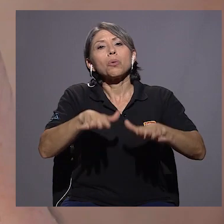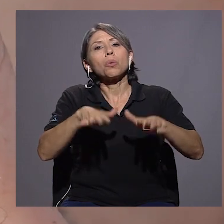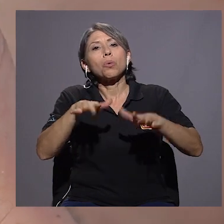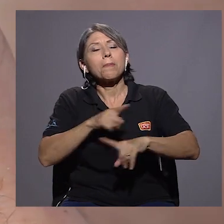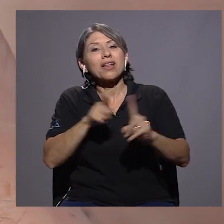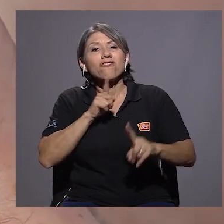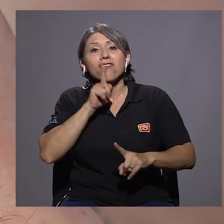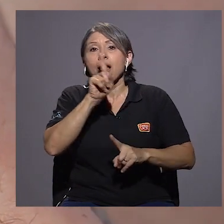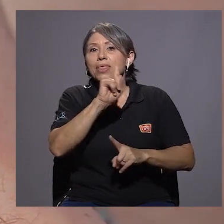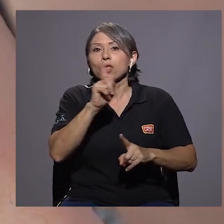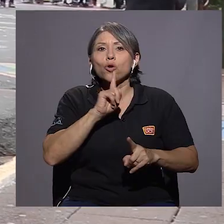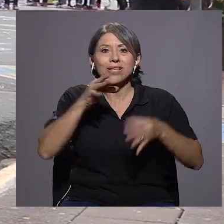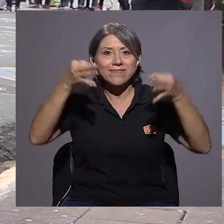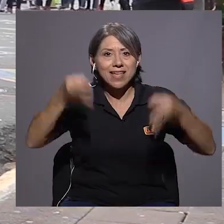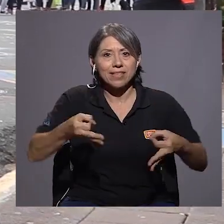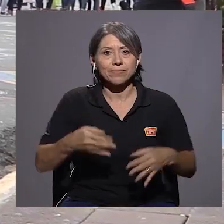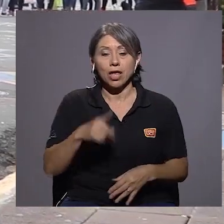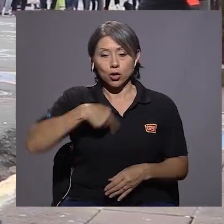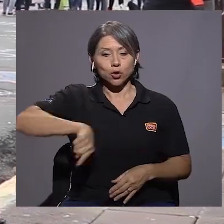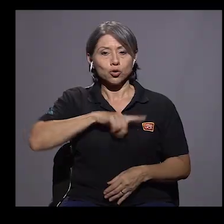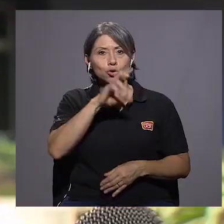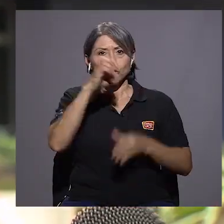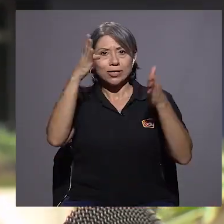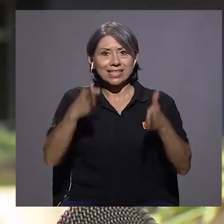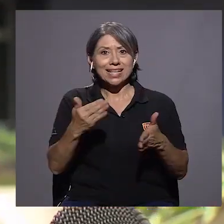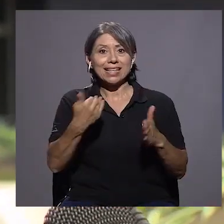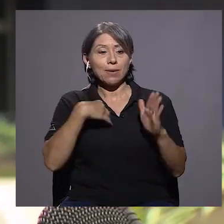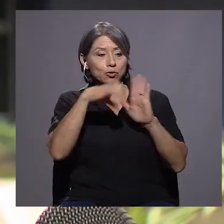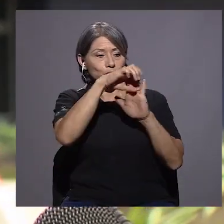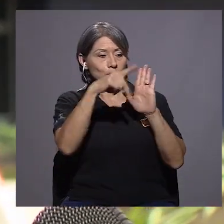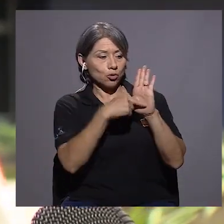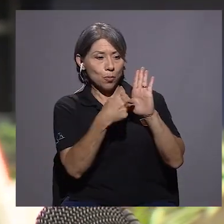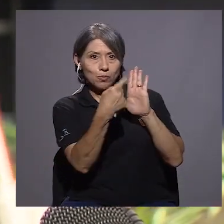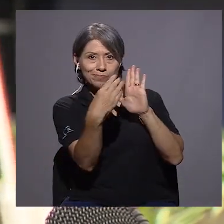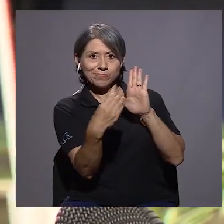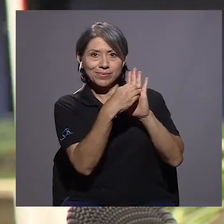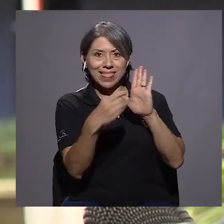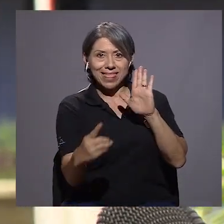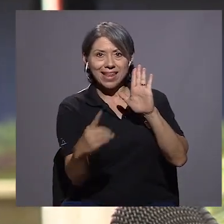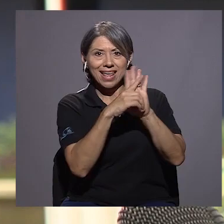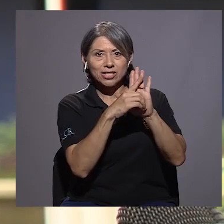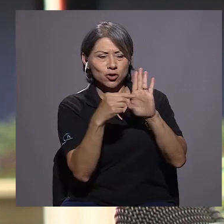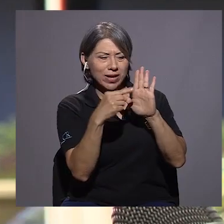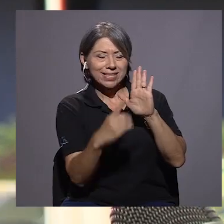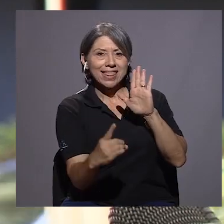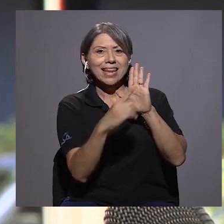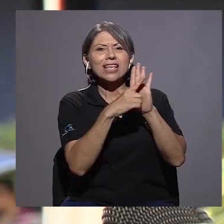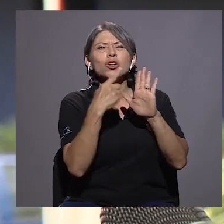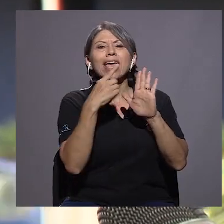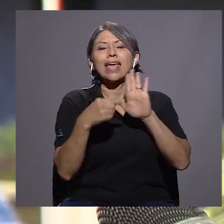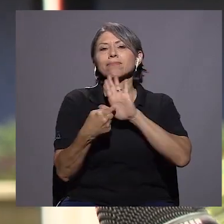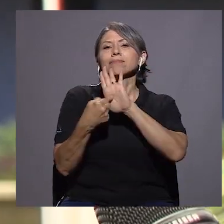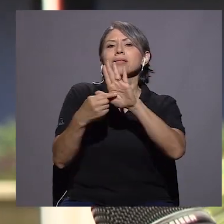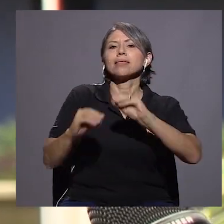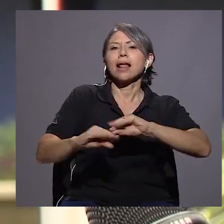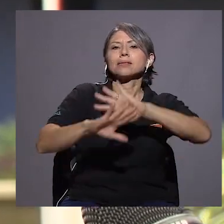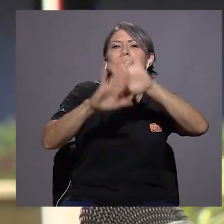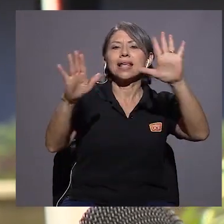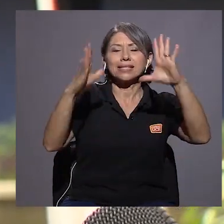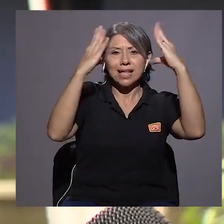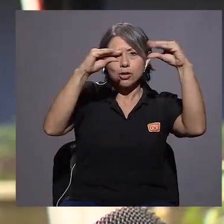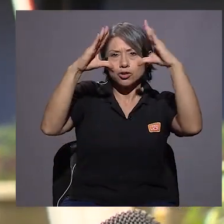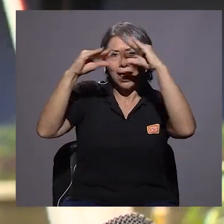ilusoria al estudiantado. Los costarricenses tenemos un derecho constitucional que es el derecho a